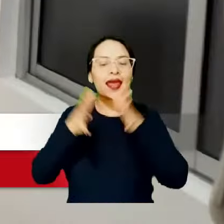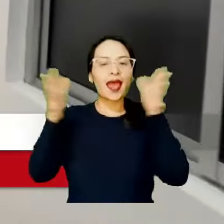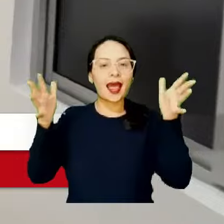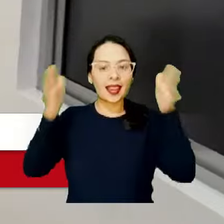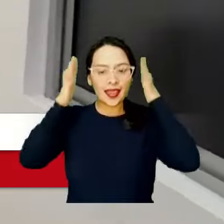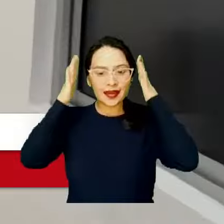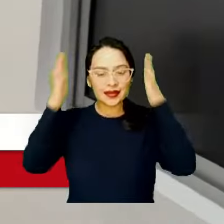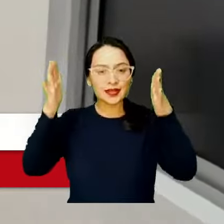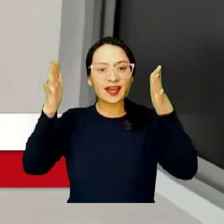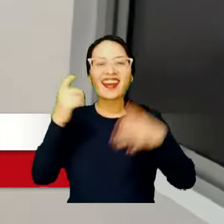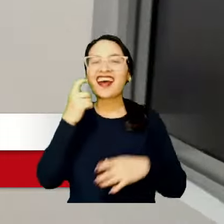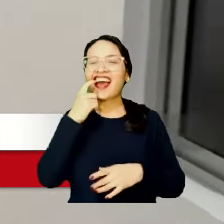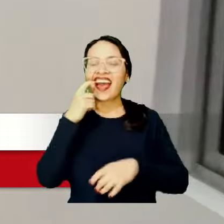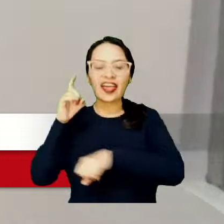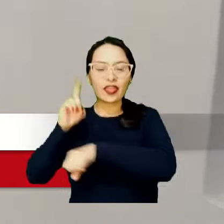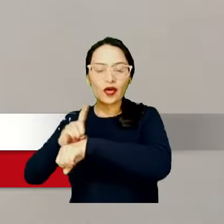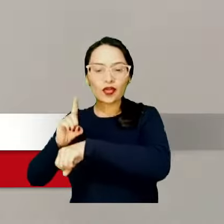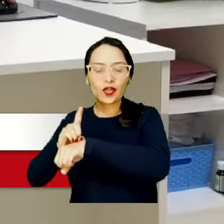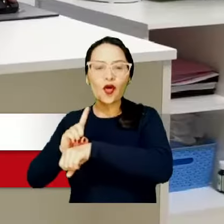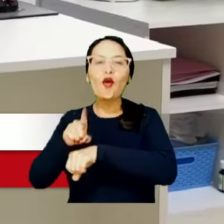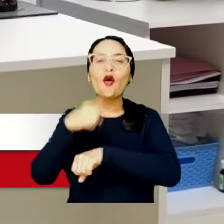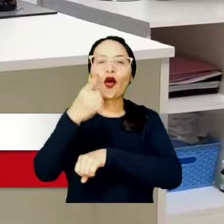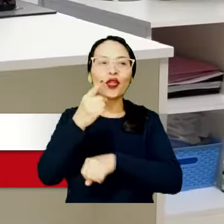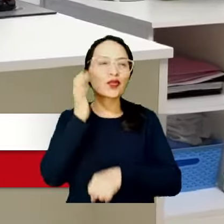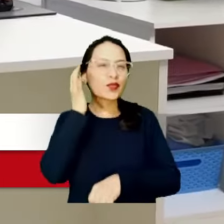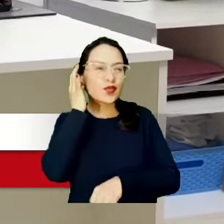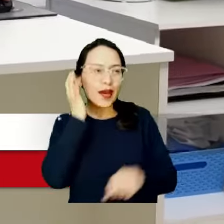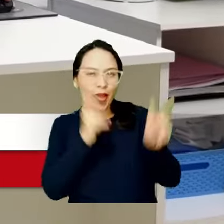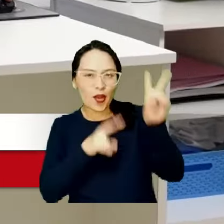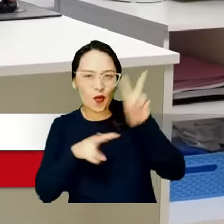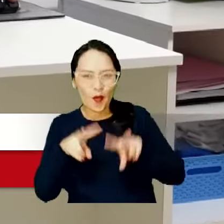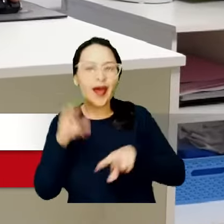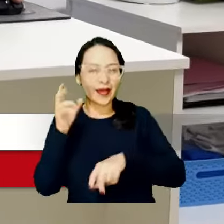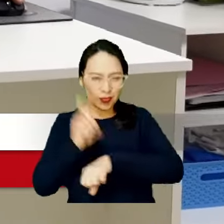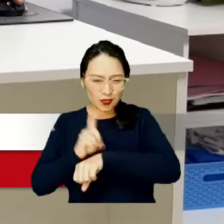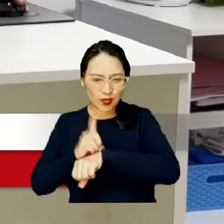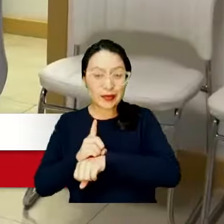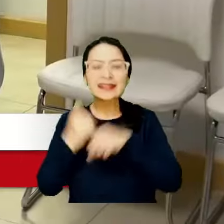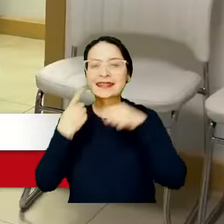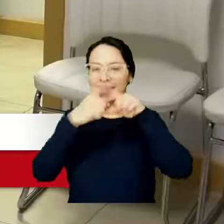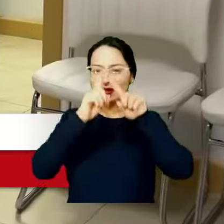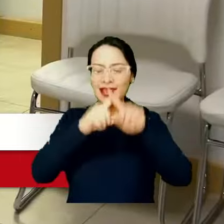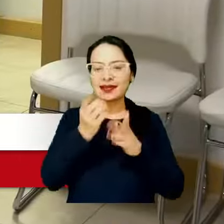Odontología, Ginecología y Pediatría del Centro Médico.